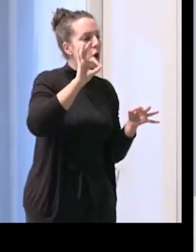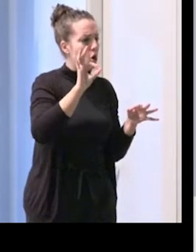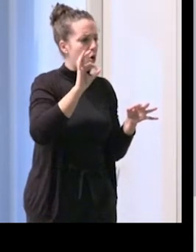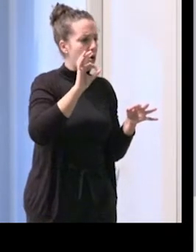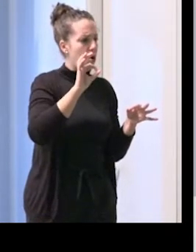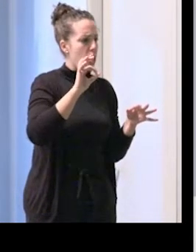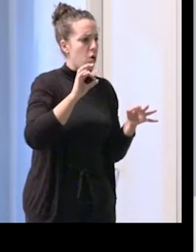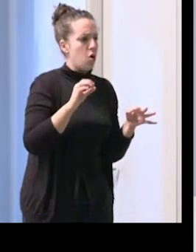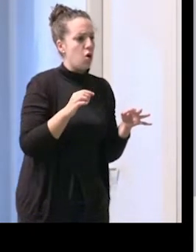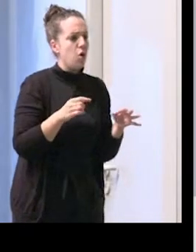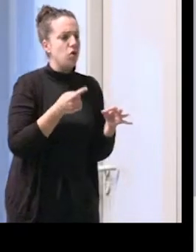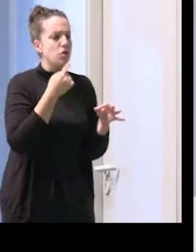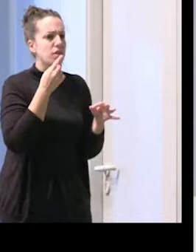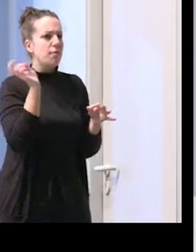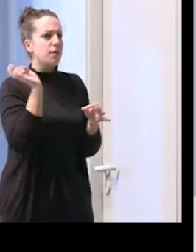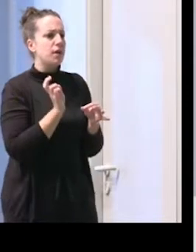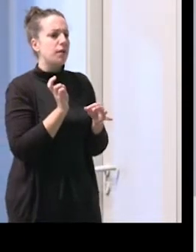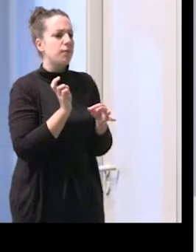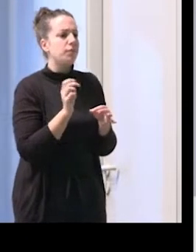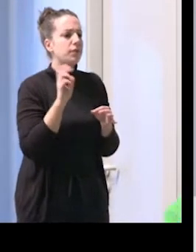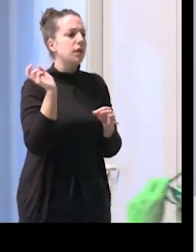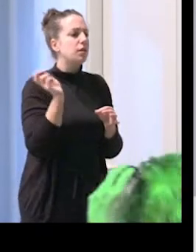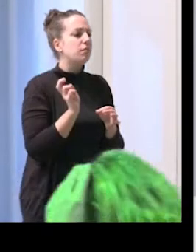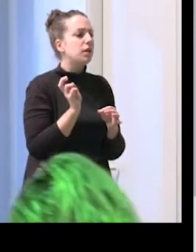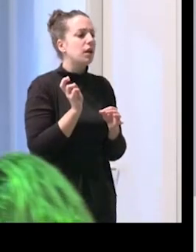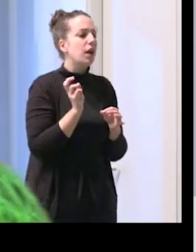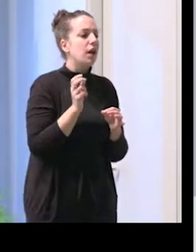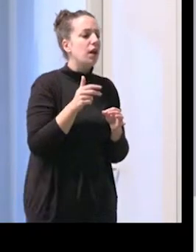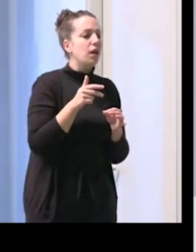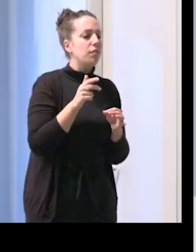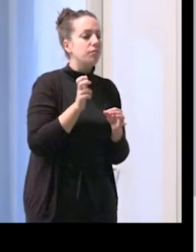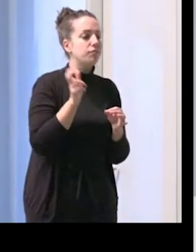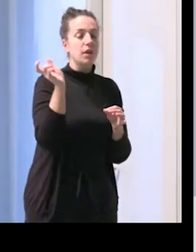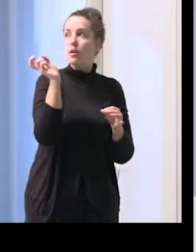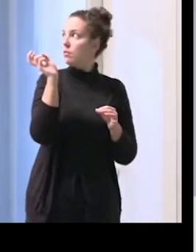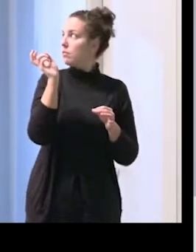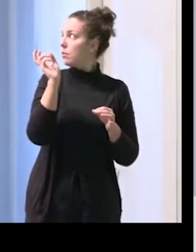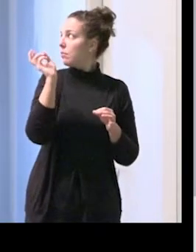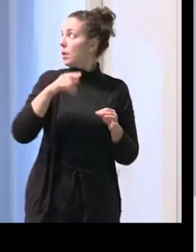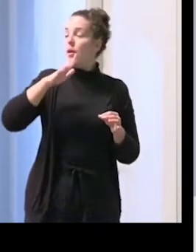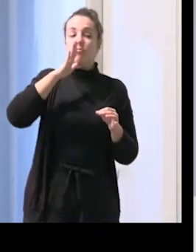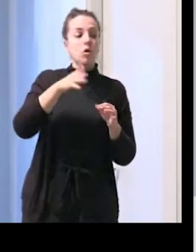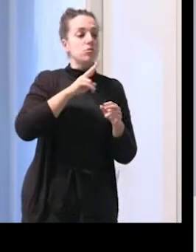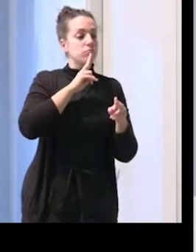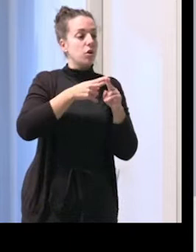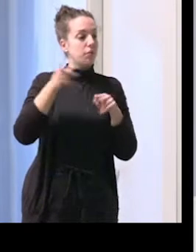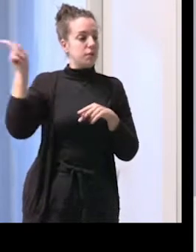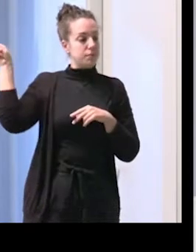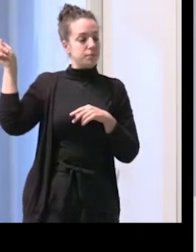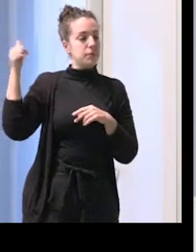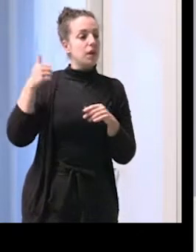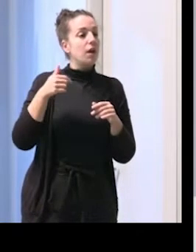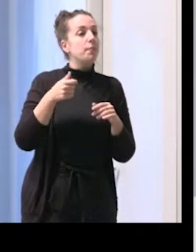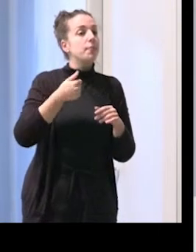y fue inicialmente acuñada por Ernst Haeckel, que era un biólogo alemán a mediados del